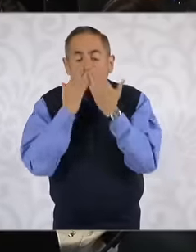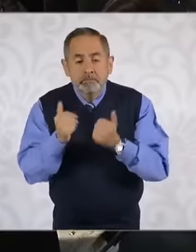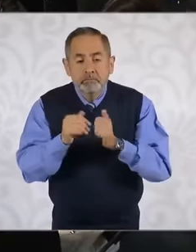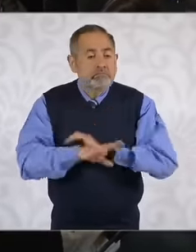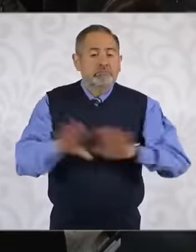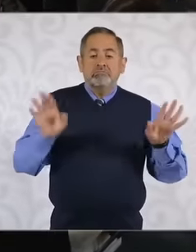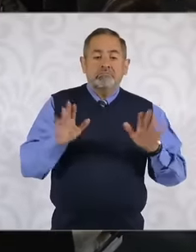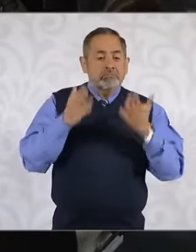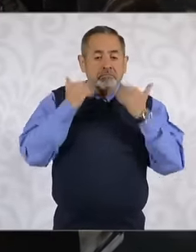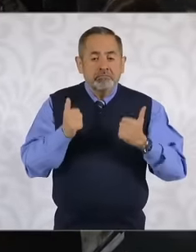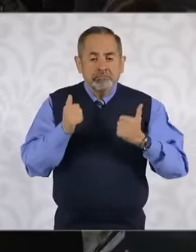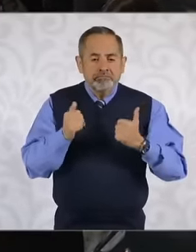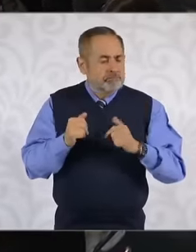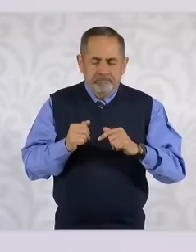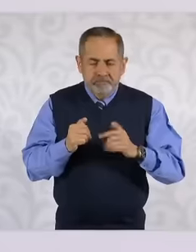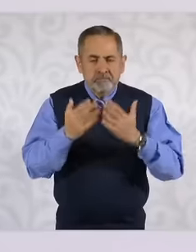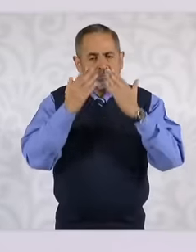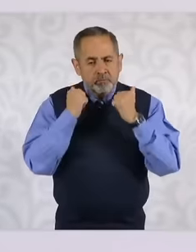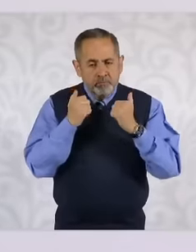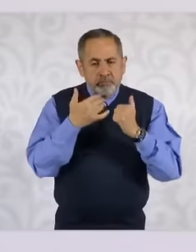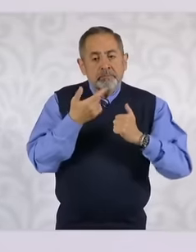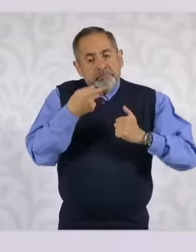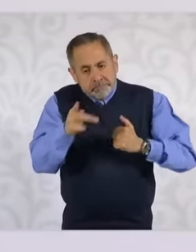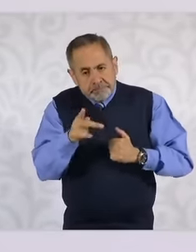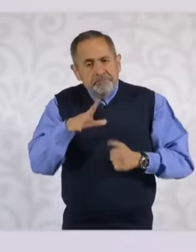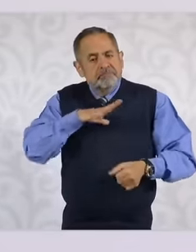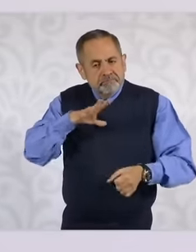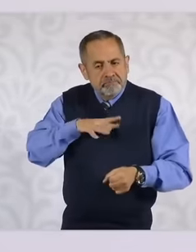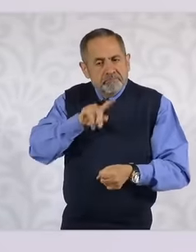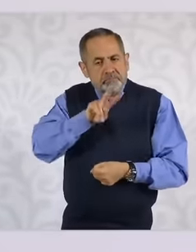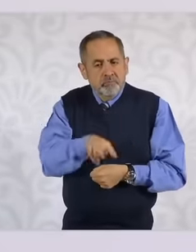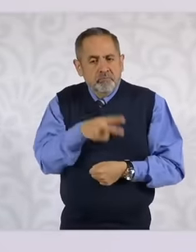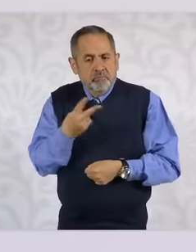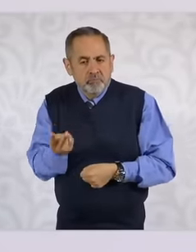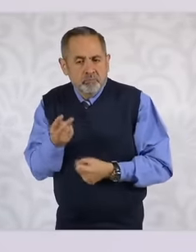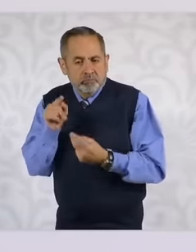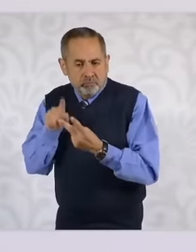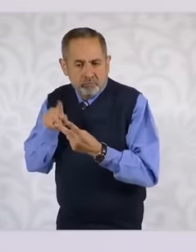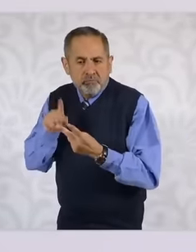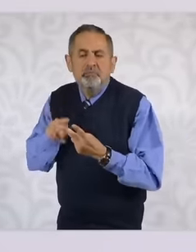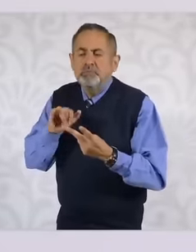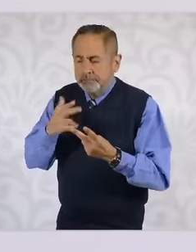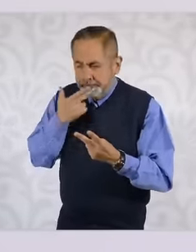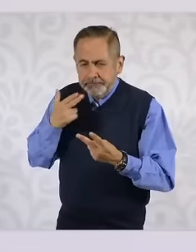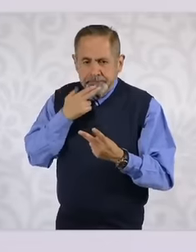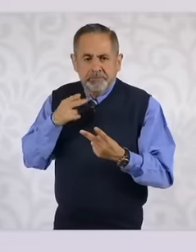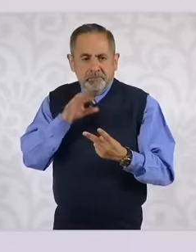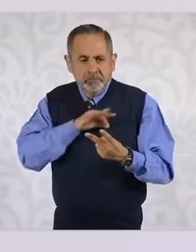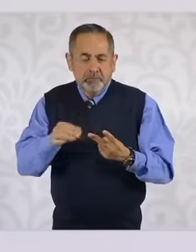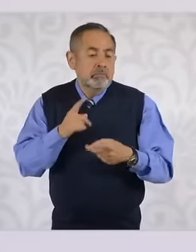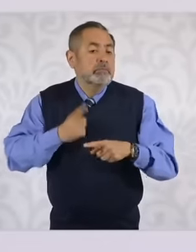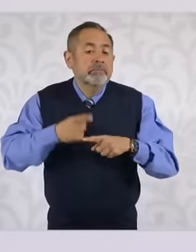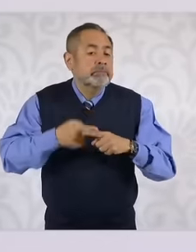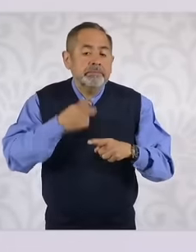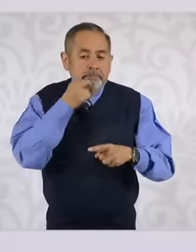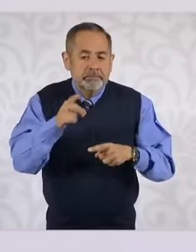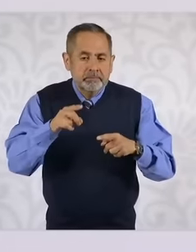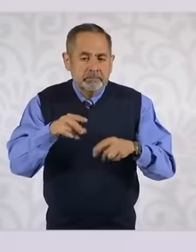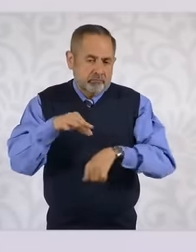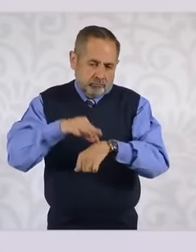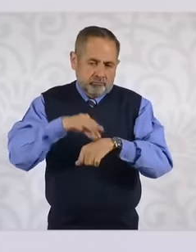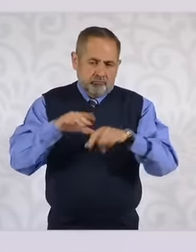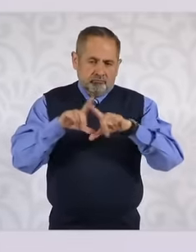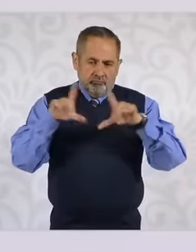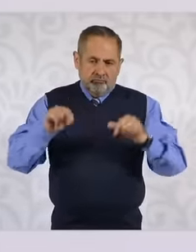hay, pues búscalo en cualquier farmacia privada, si no, está este que es un sustituto, eso solo lo puede decir un médico o una